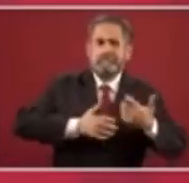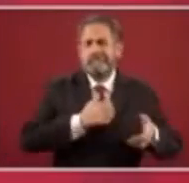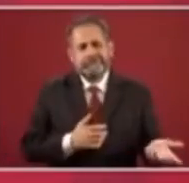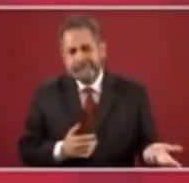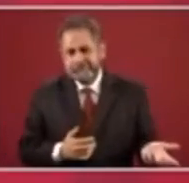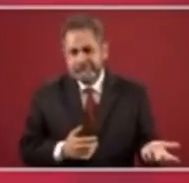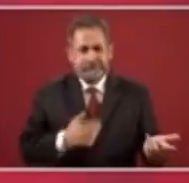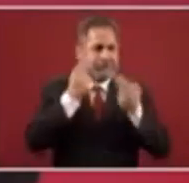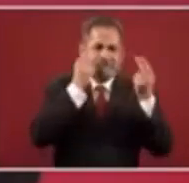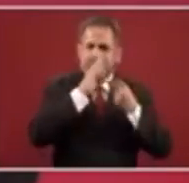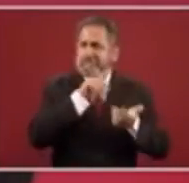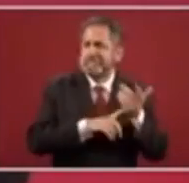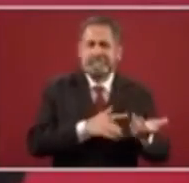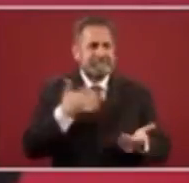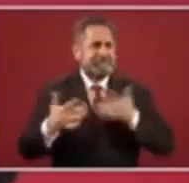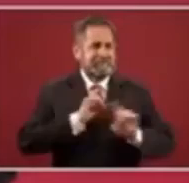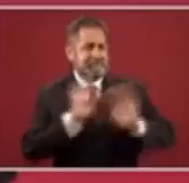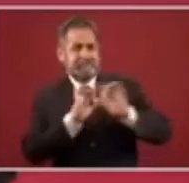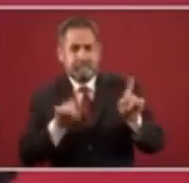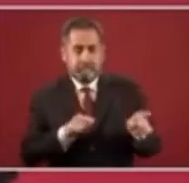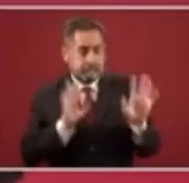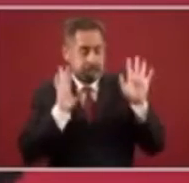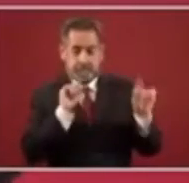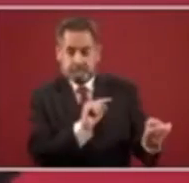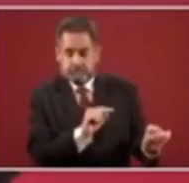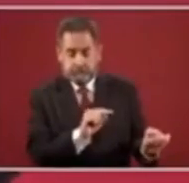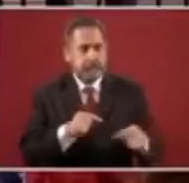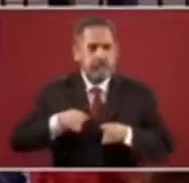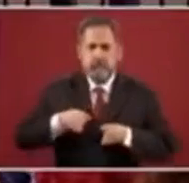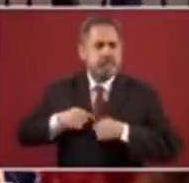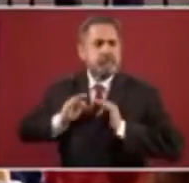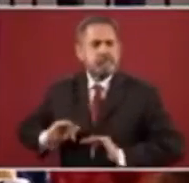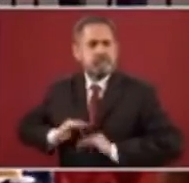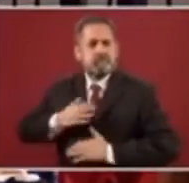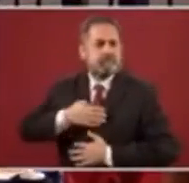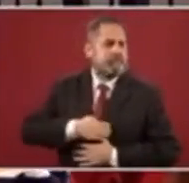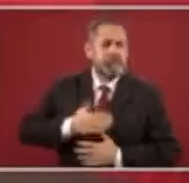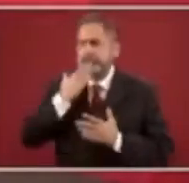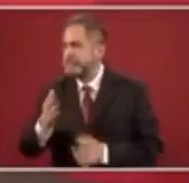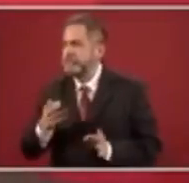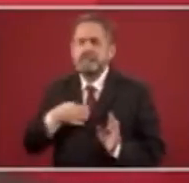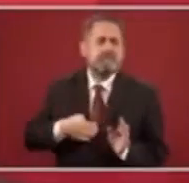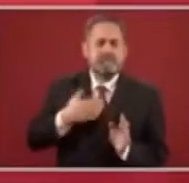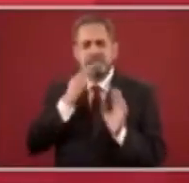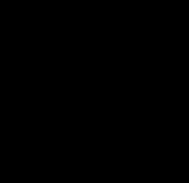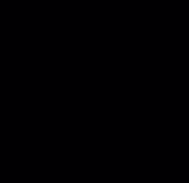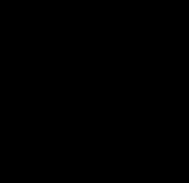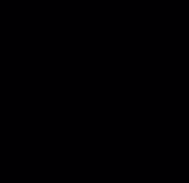de mal humor. Pero yo ando muy contento, bien y de buenas.